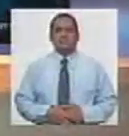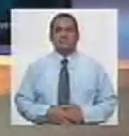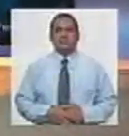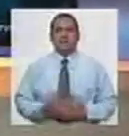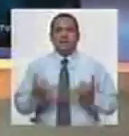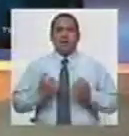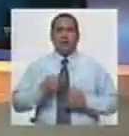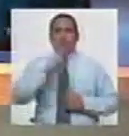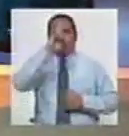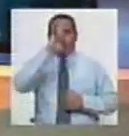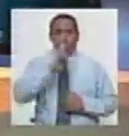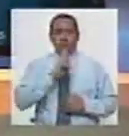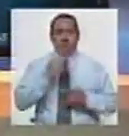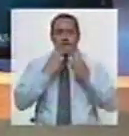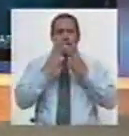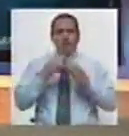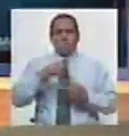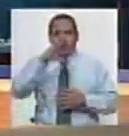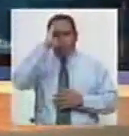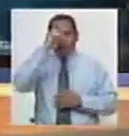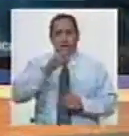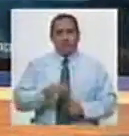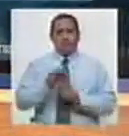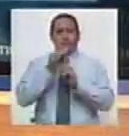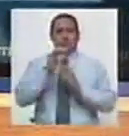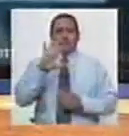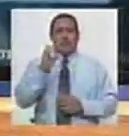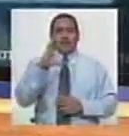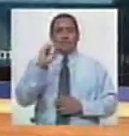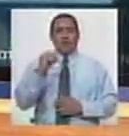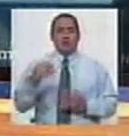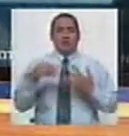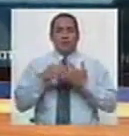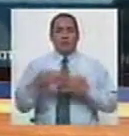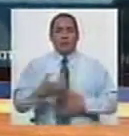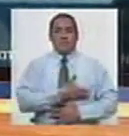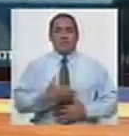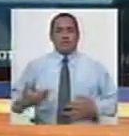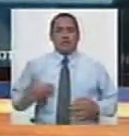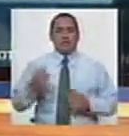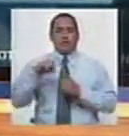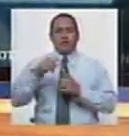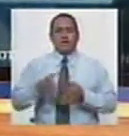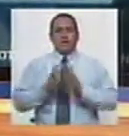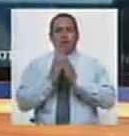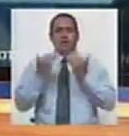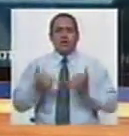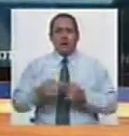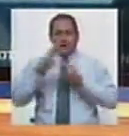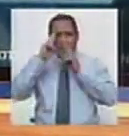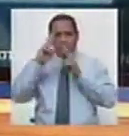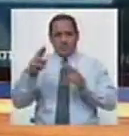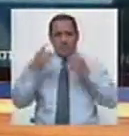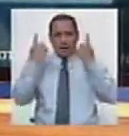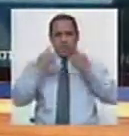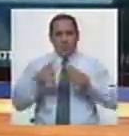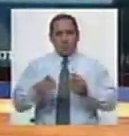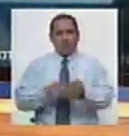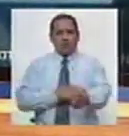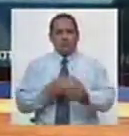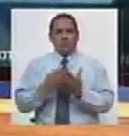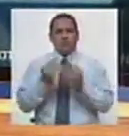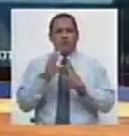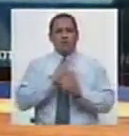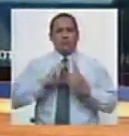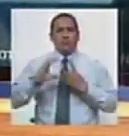Y desde Roma, como embajadora especial de la FAO, la primera dama Nadine Heredia pidió respeto y reconocimiento a las tradiciones y hábitos de nuestras